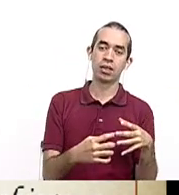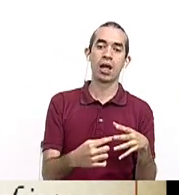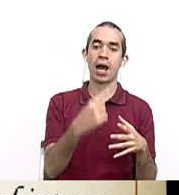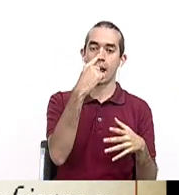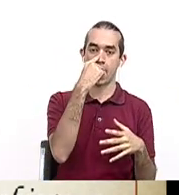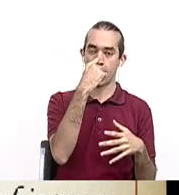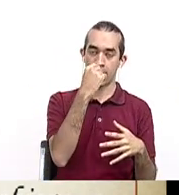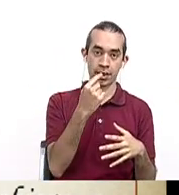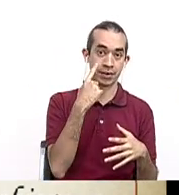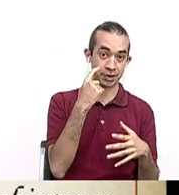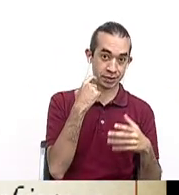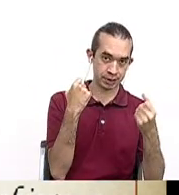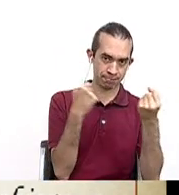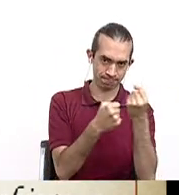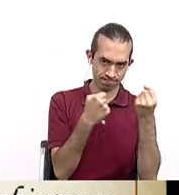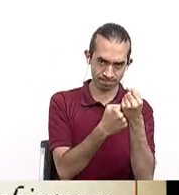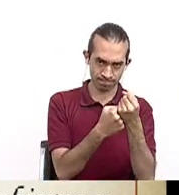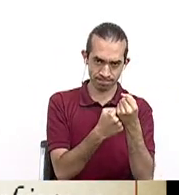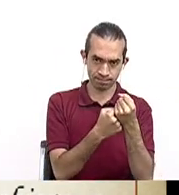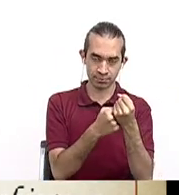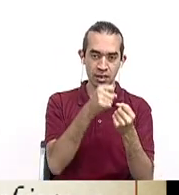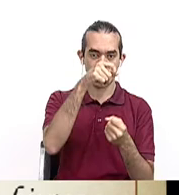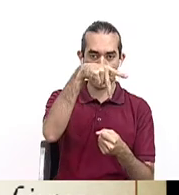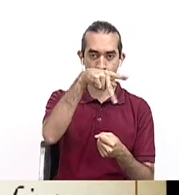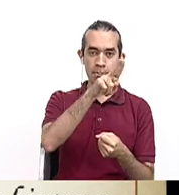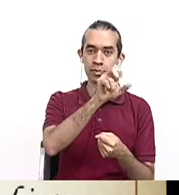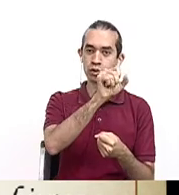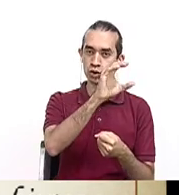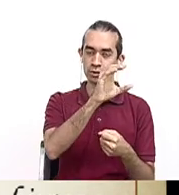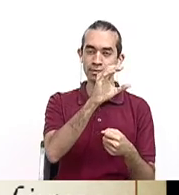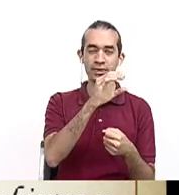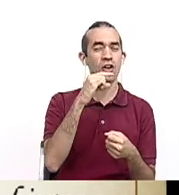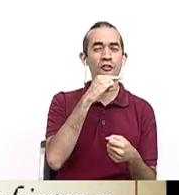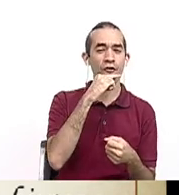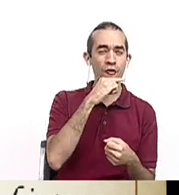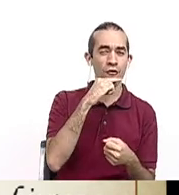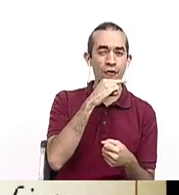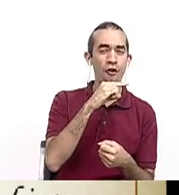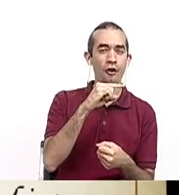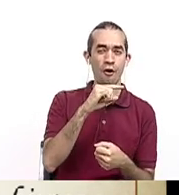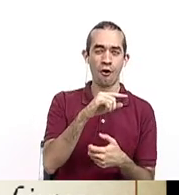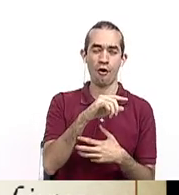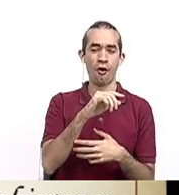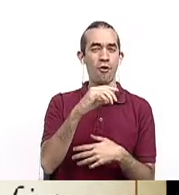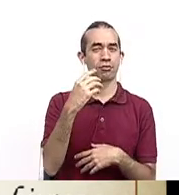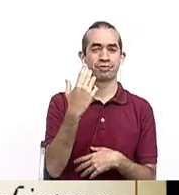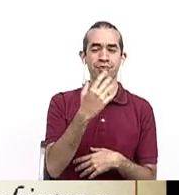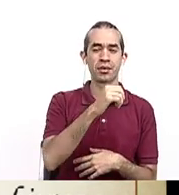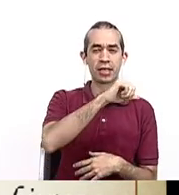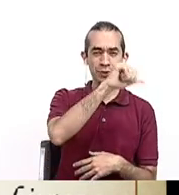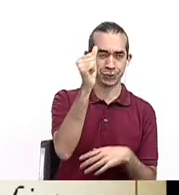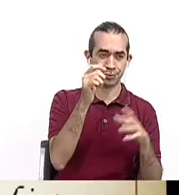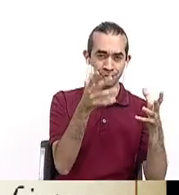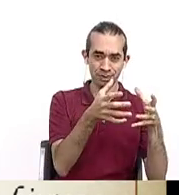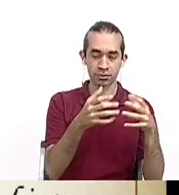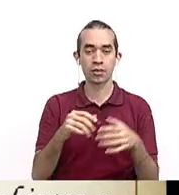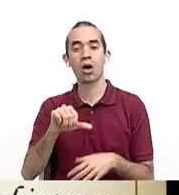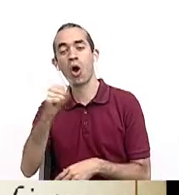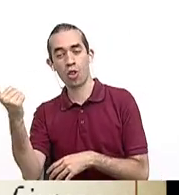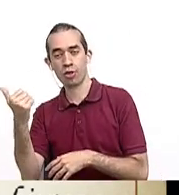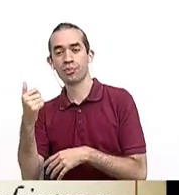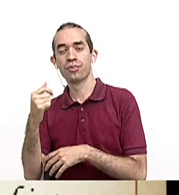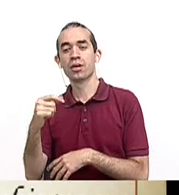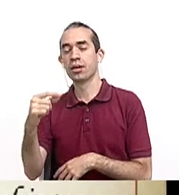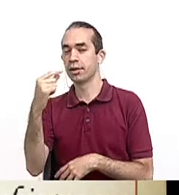partidarios del partido unidad social cristiana y del partido liberación nacional si están con sus papás abuelos tíos les pueden contar un